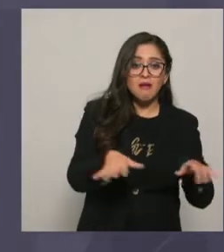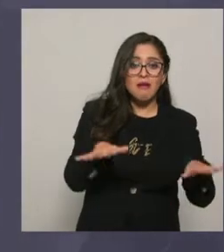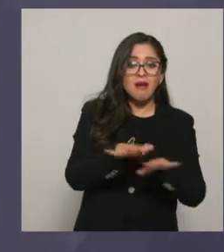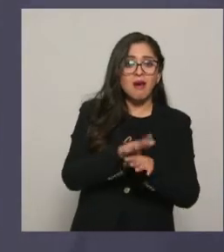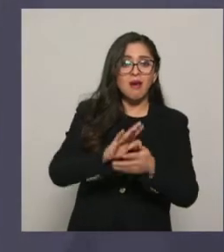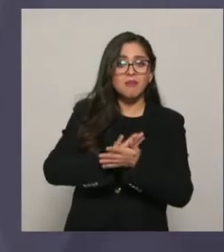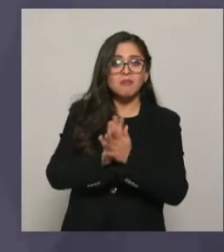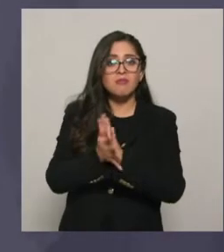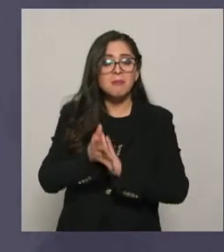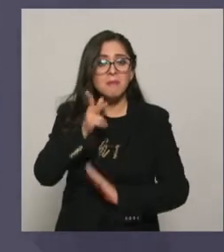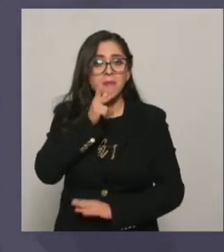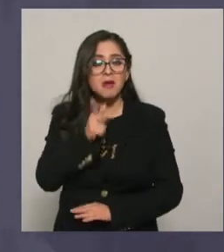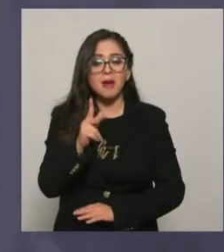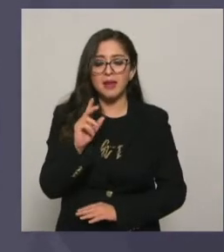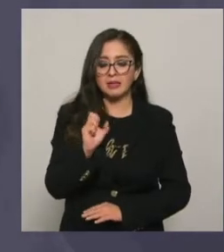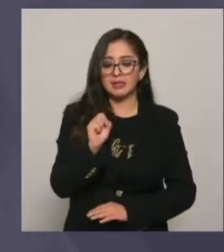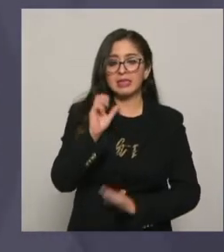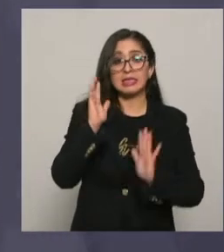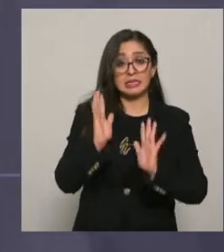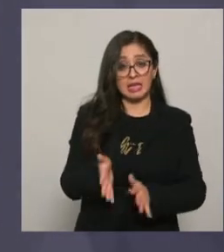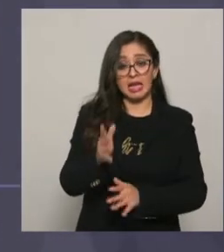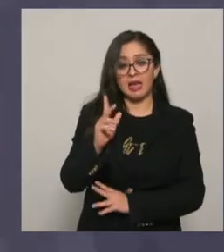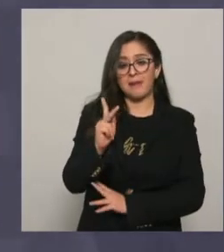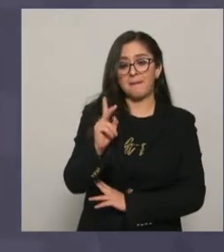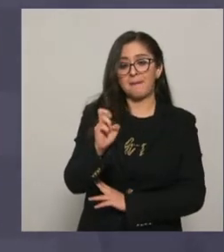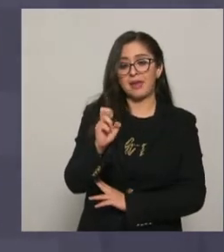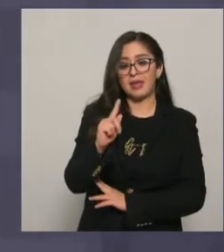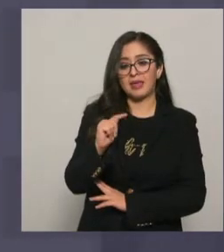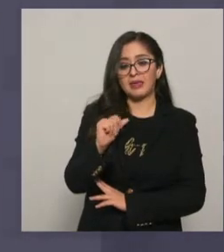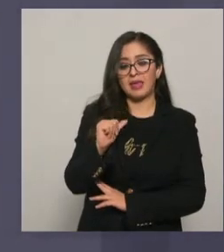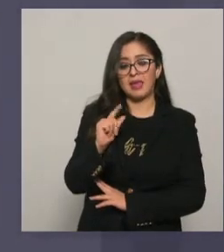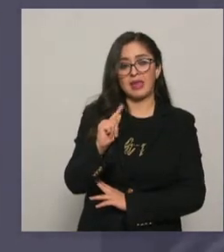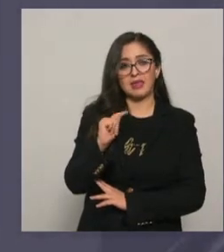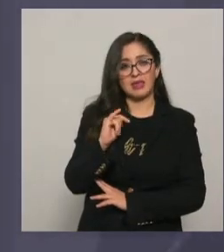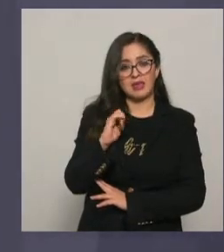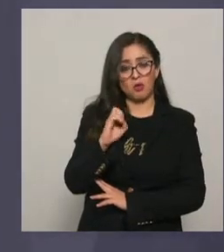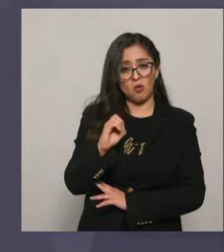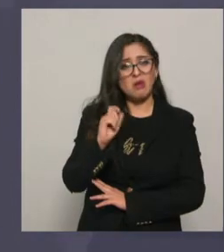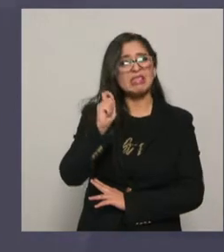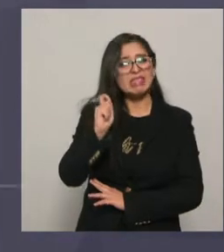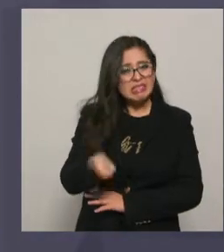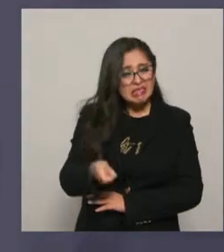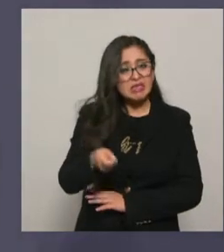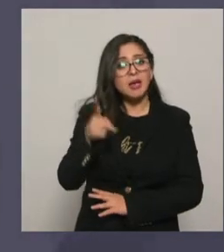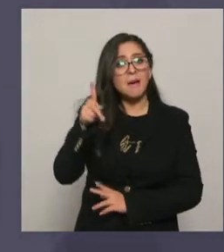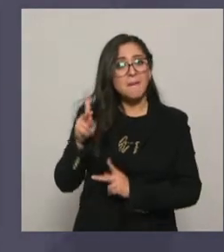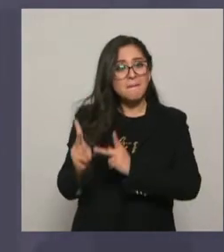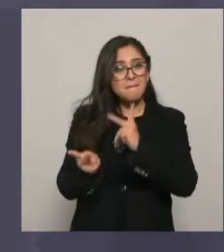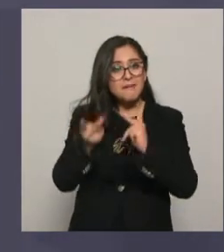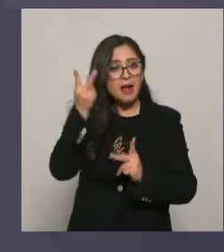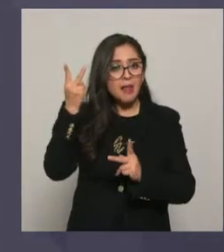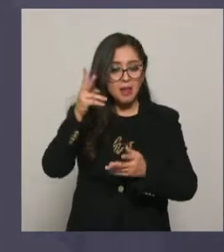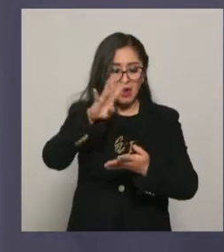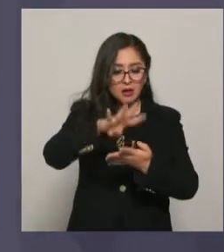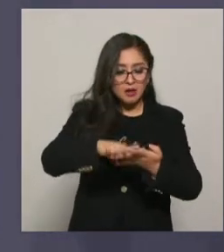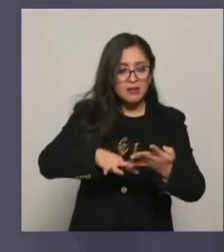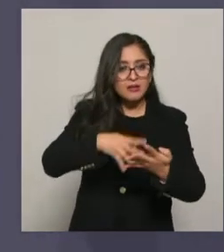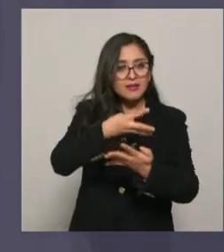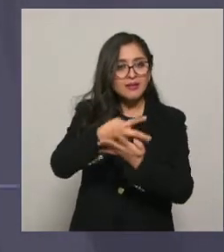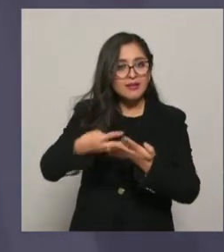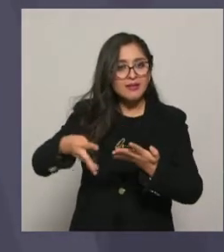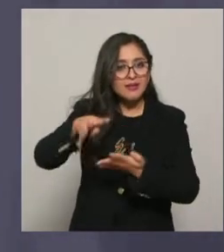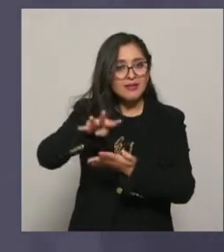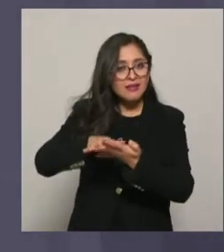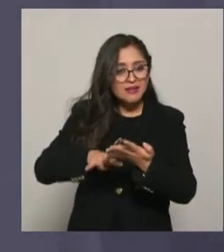aquí de nuestra gran ciudad, pues no saben que es un petate, pero es un tejido con una planta de